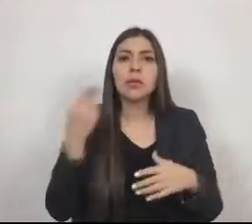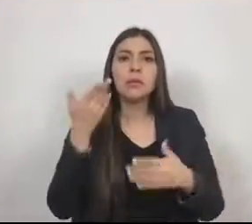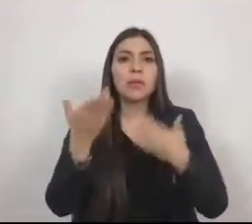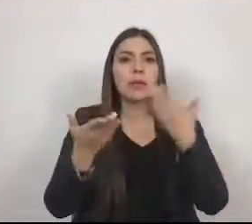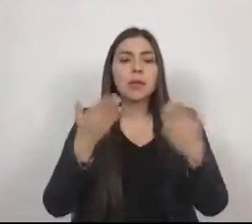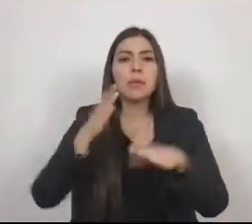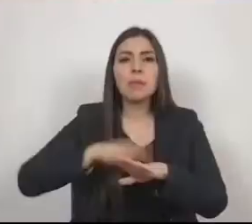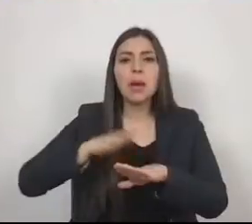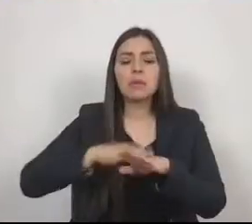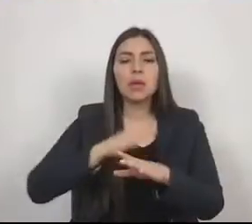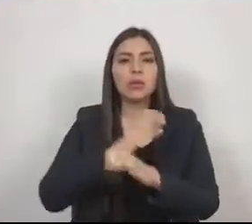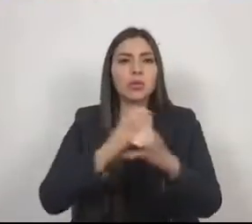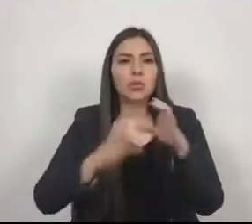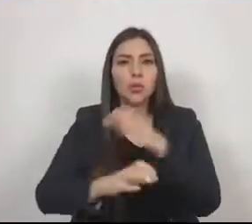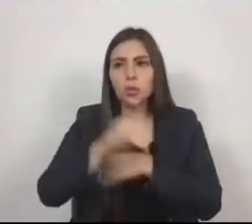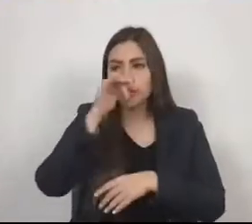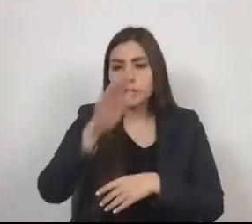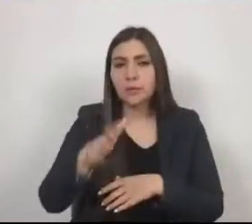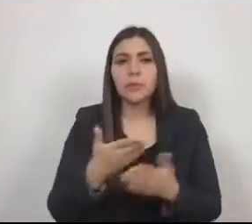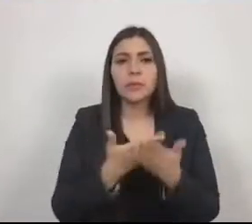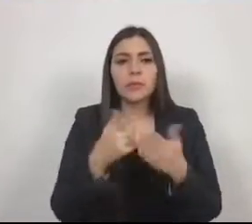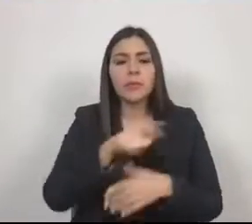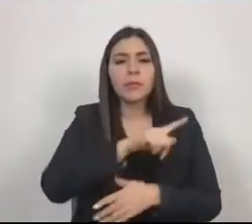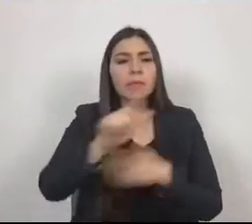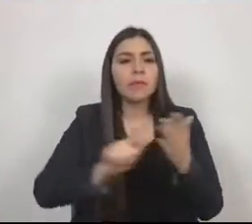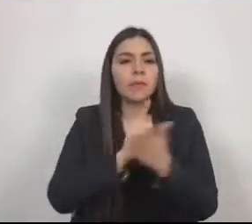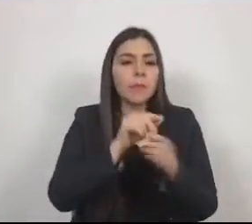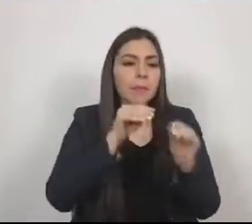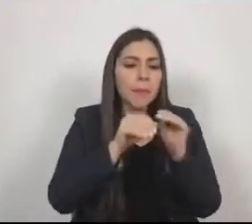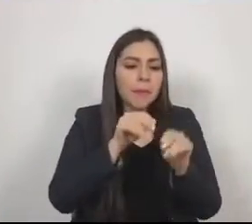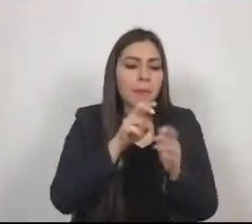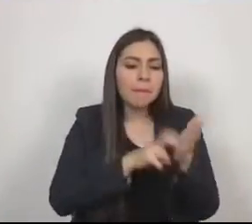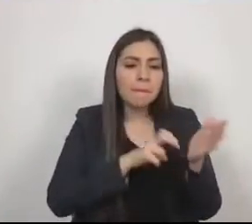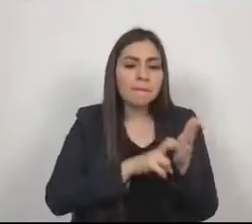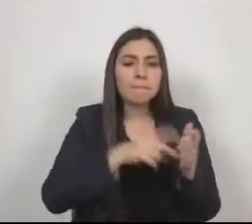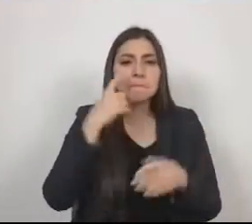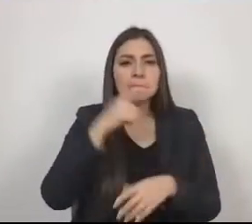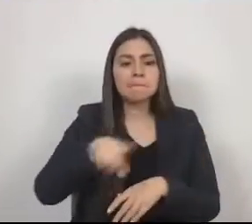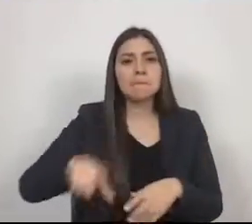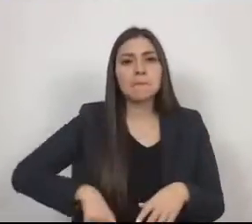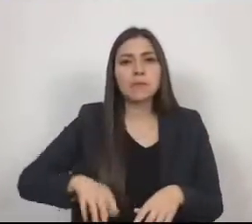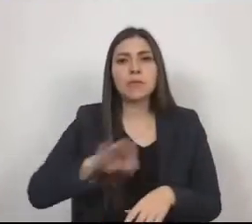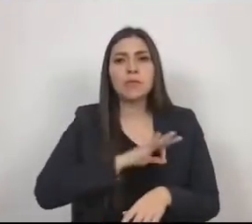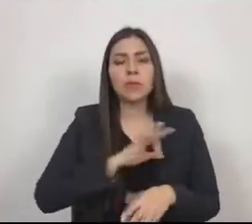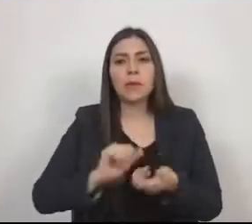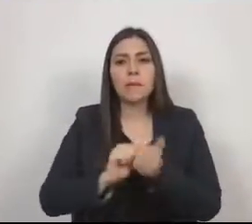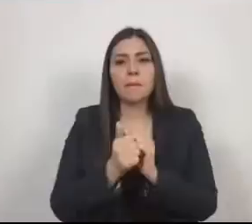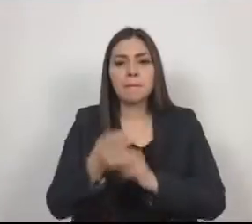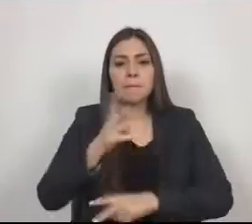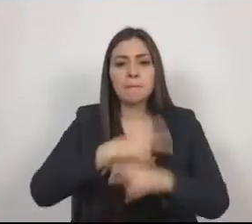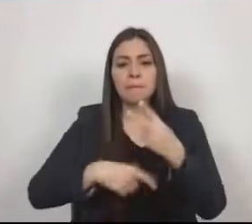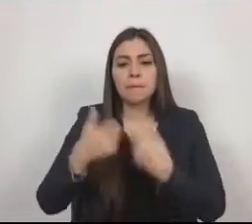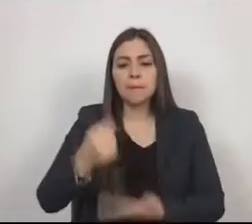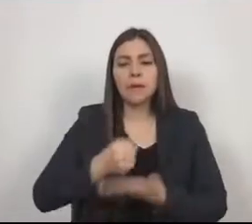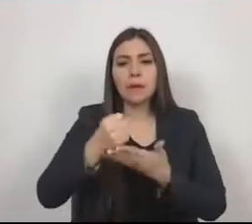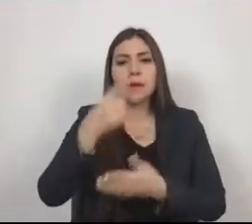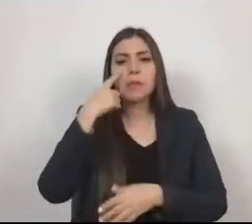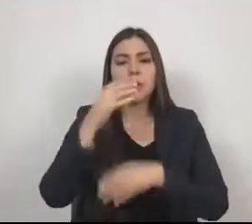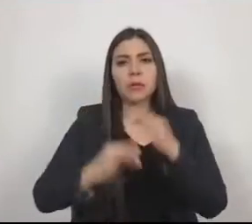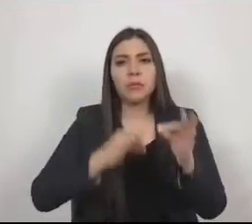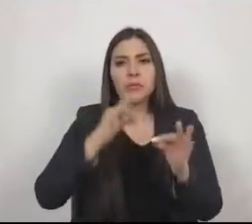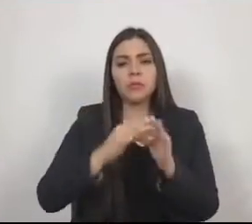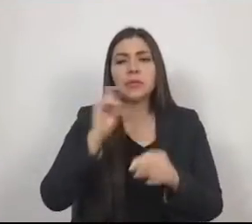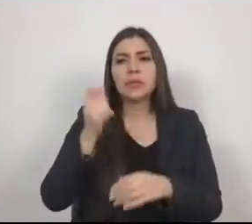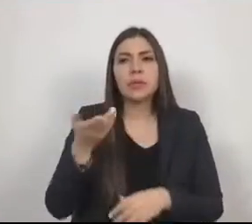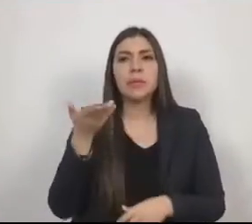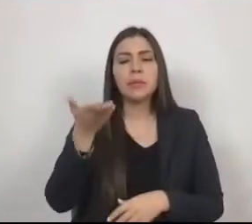este sentido, se legisló para hacer uso de nuevas formas para que las autoridades pudieran hacerse de recursos y con ello dar cumplimiento con las exigencias